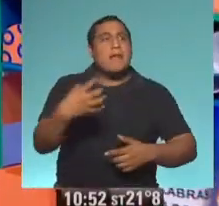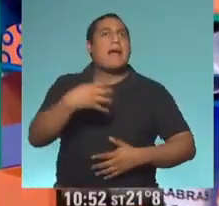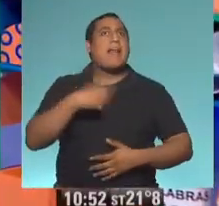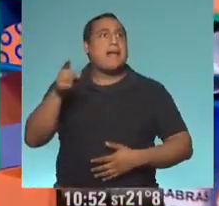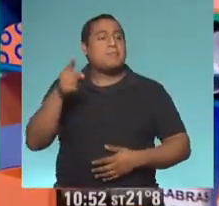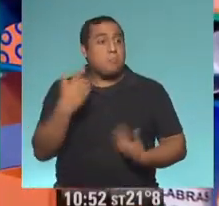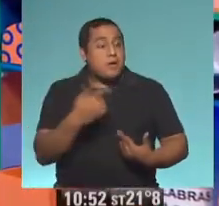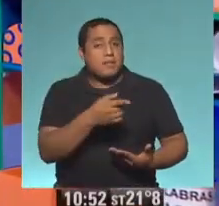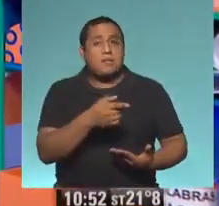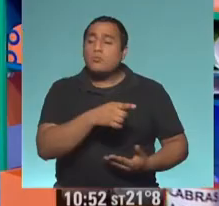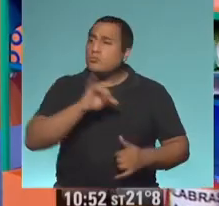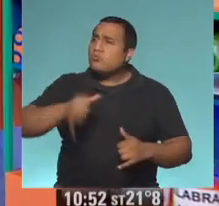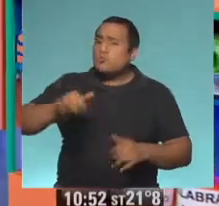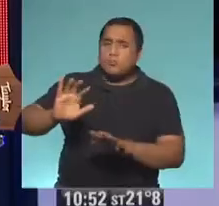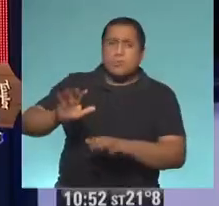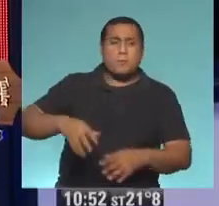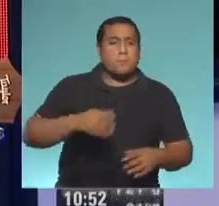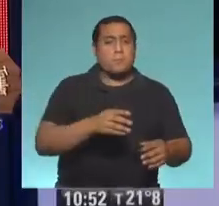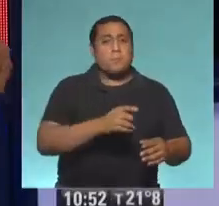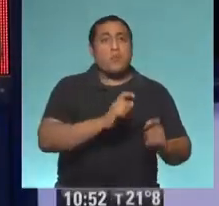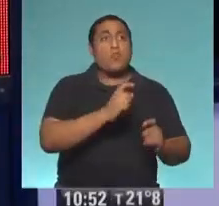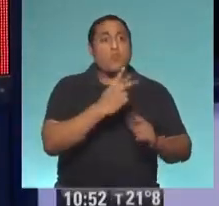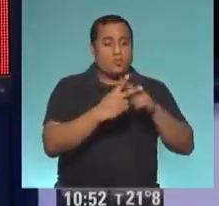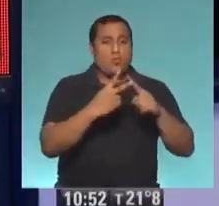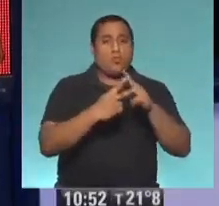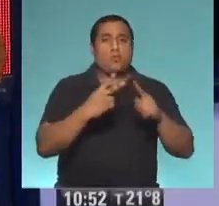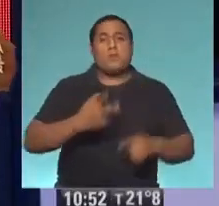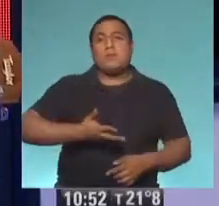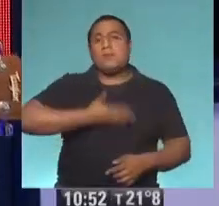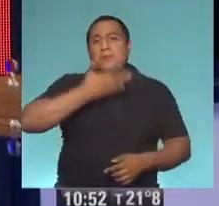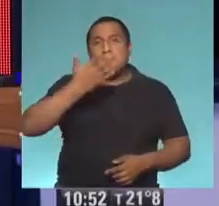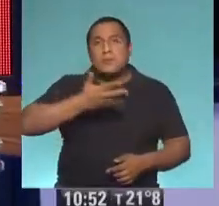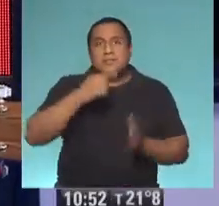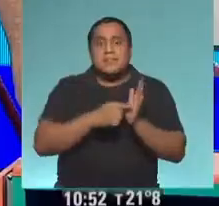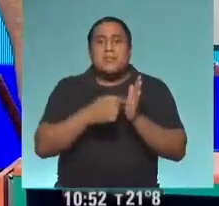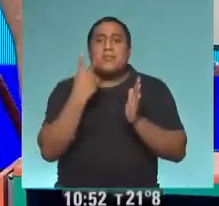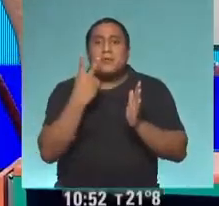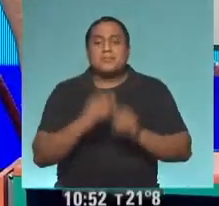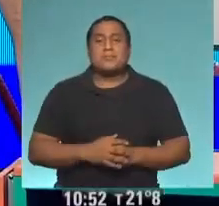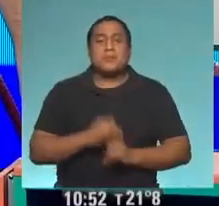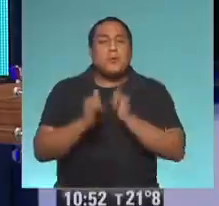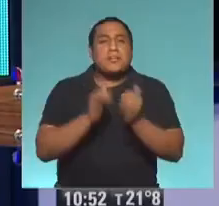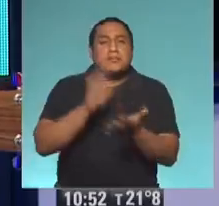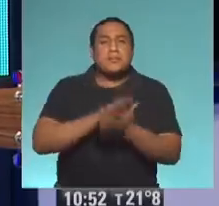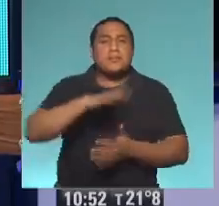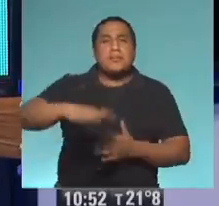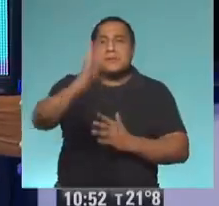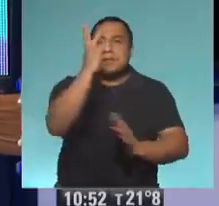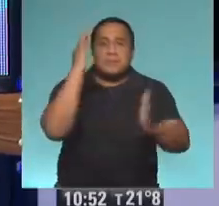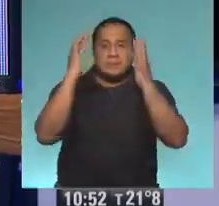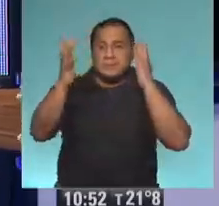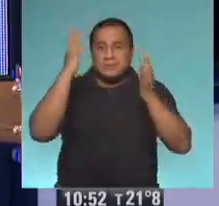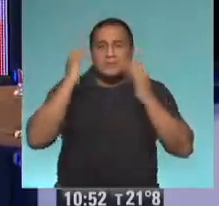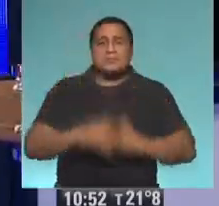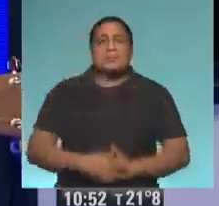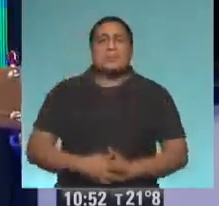y ella me dijo sí mira tengo dos poemas aunque linda dos poesías que hablan de los bosques y que tienen que ver con la temática así que